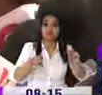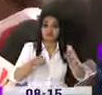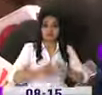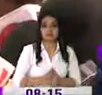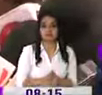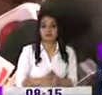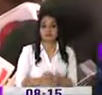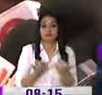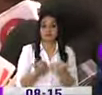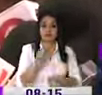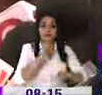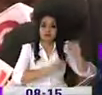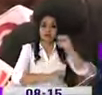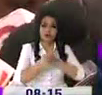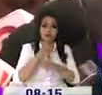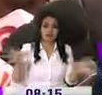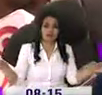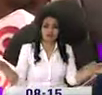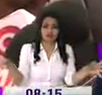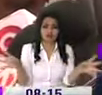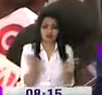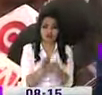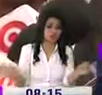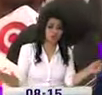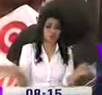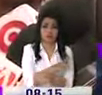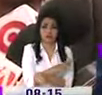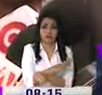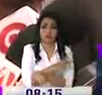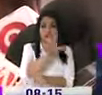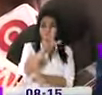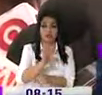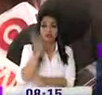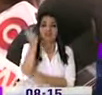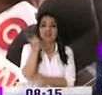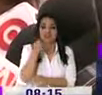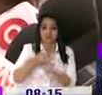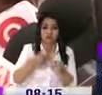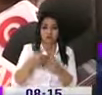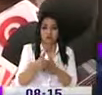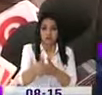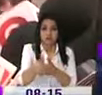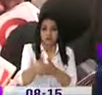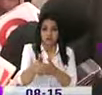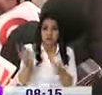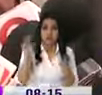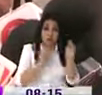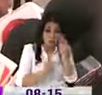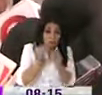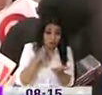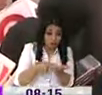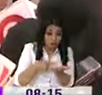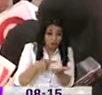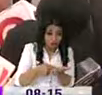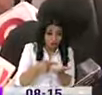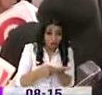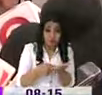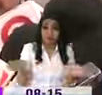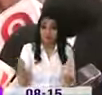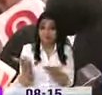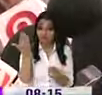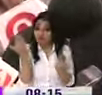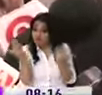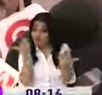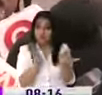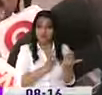una evaluación integral de lo que ha ocurrido en estos 30 días, para en función de aquello, bajo estrictos parámetros técnicos, tomar